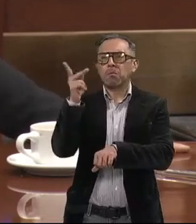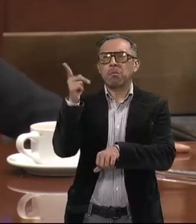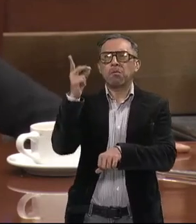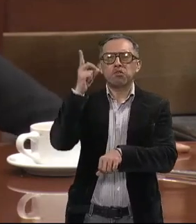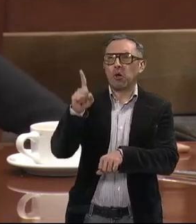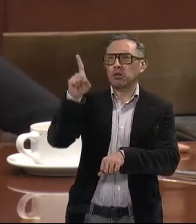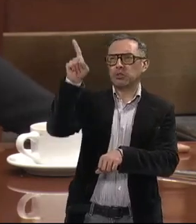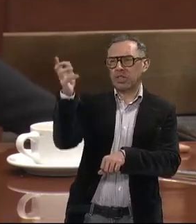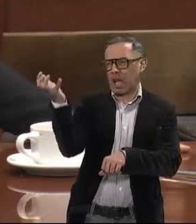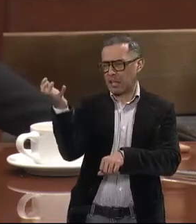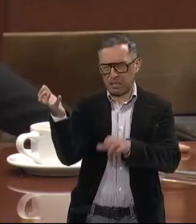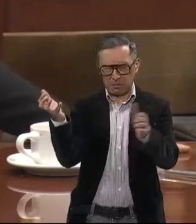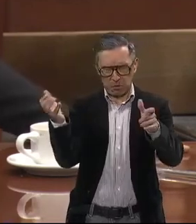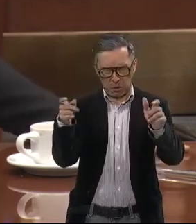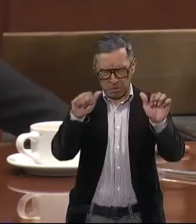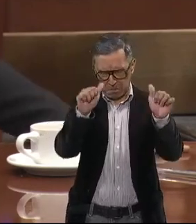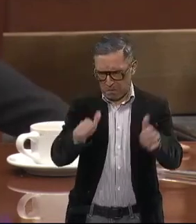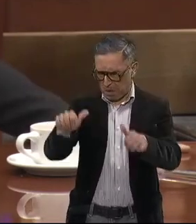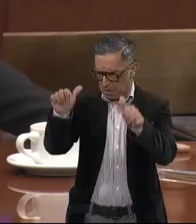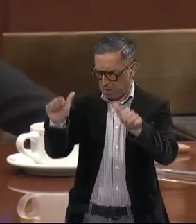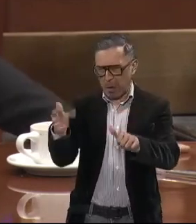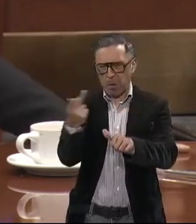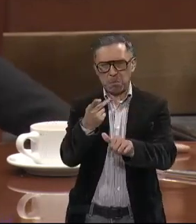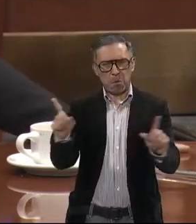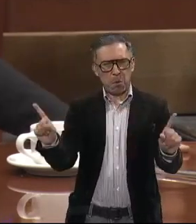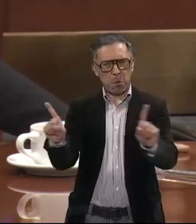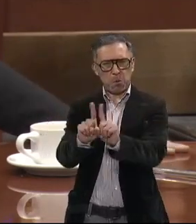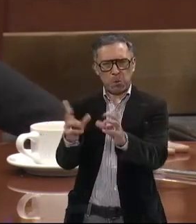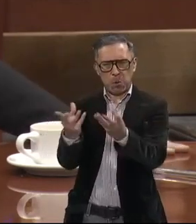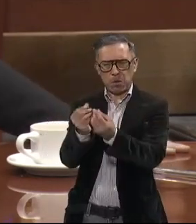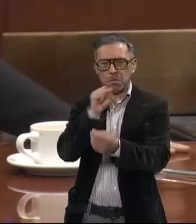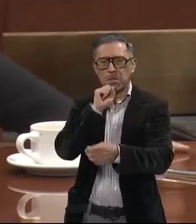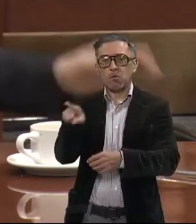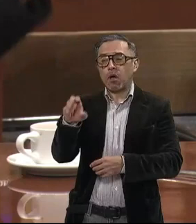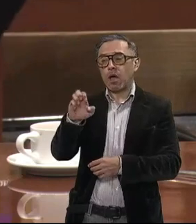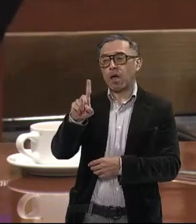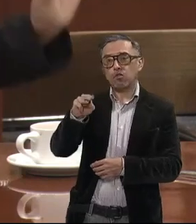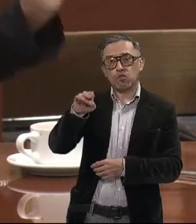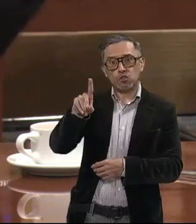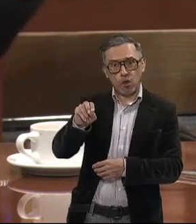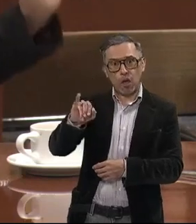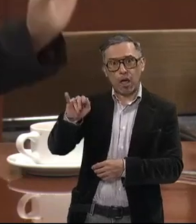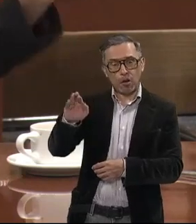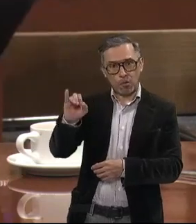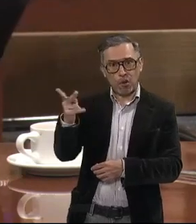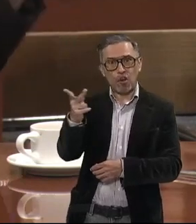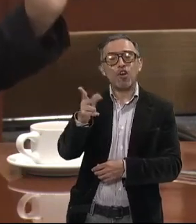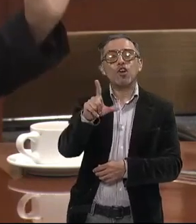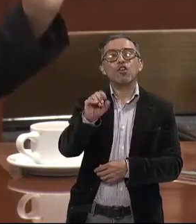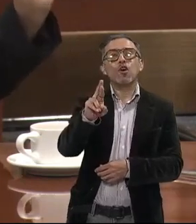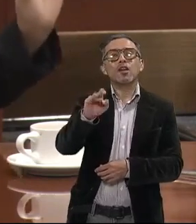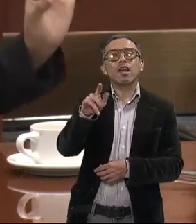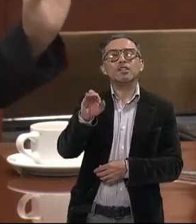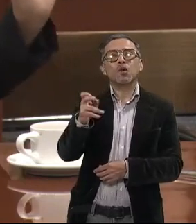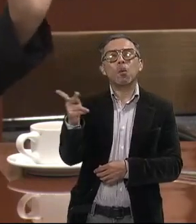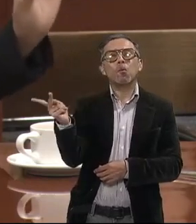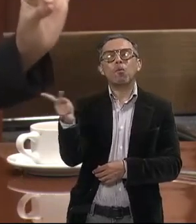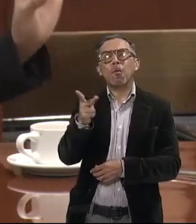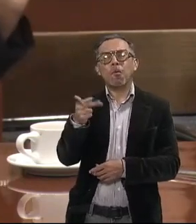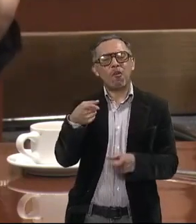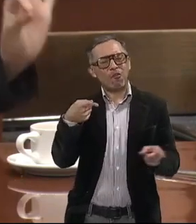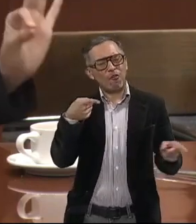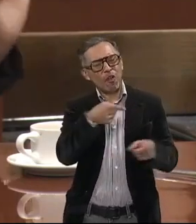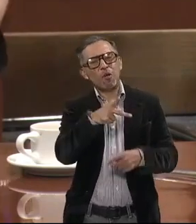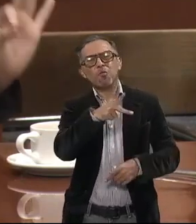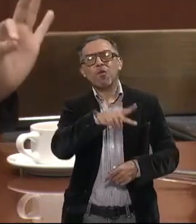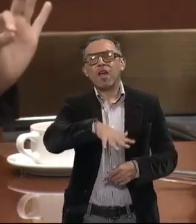nos olvida que este señor, Edmundo Jacobo, junto con Lorenzo Córdoba, hablaron de forma despectiva de los pueblos